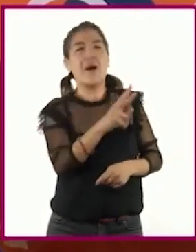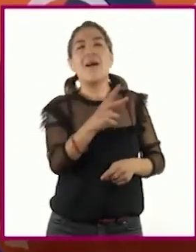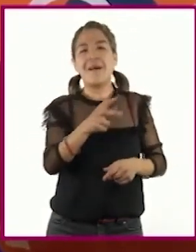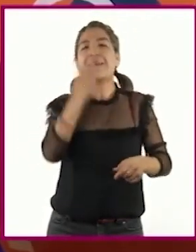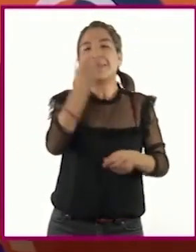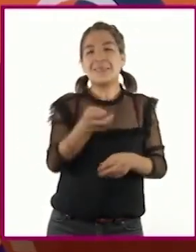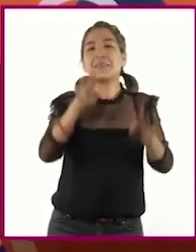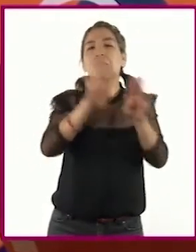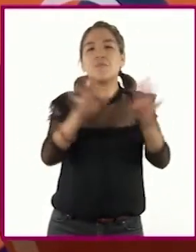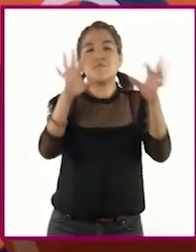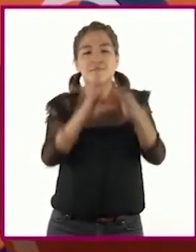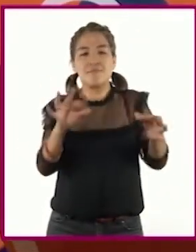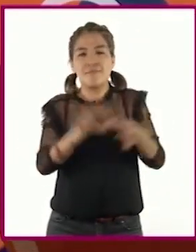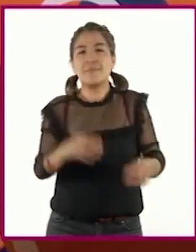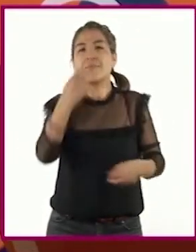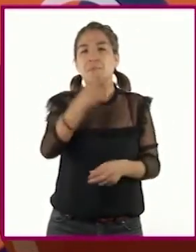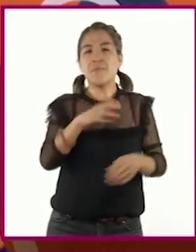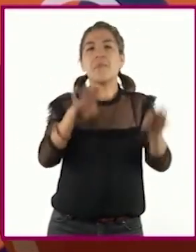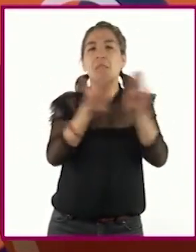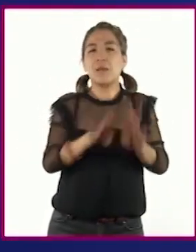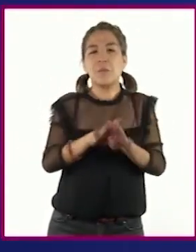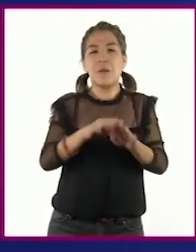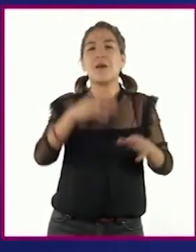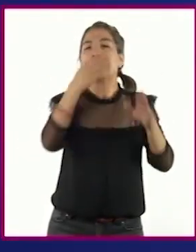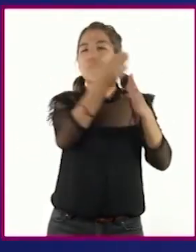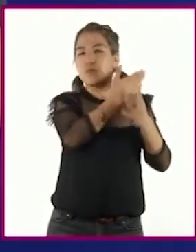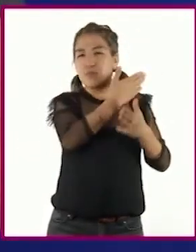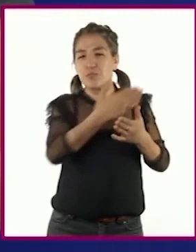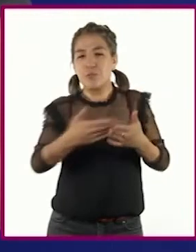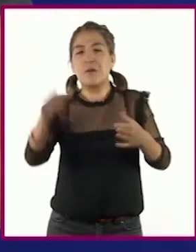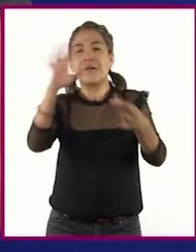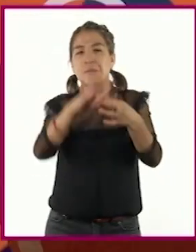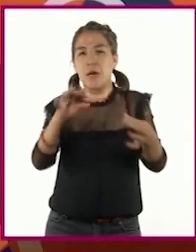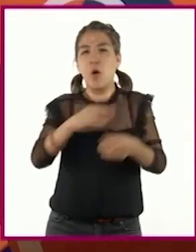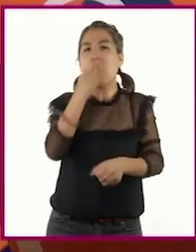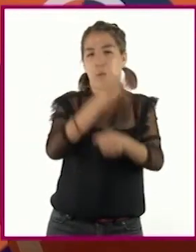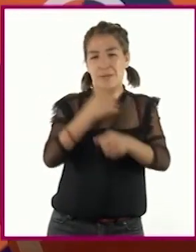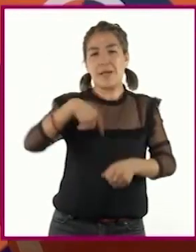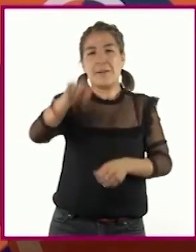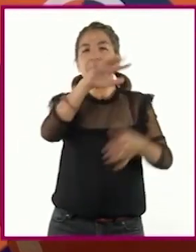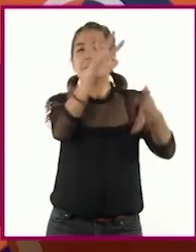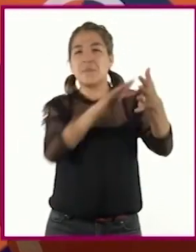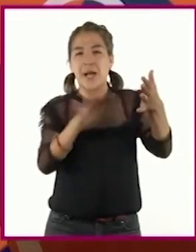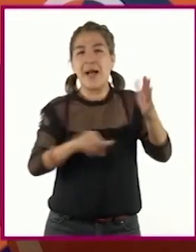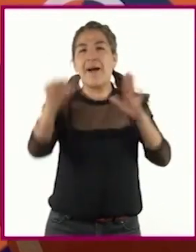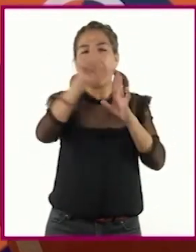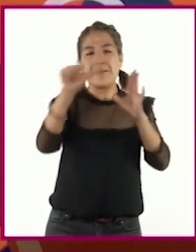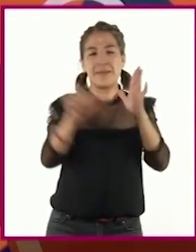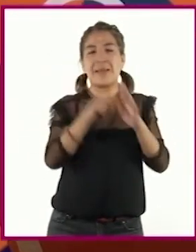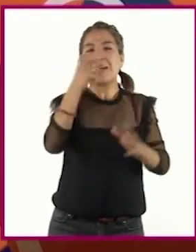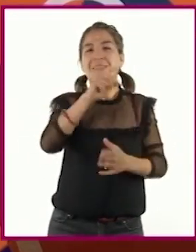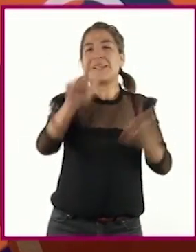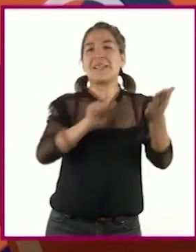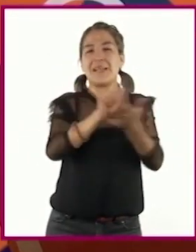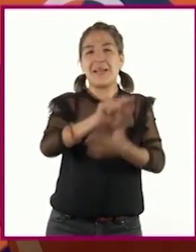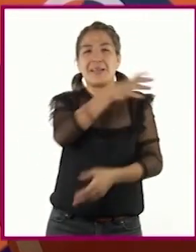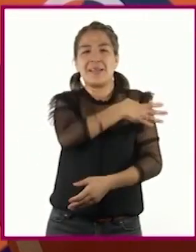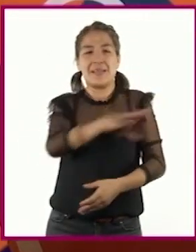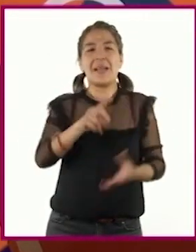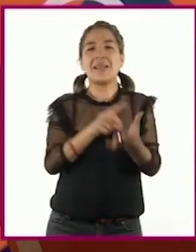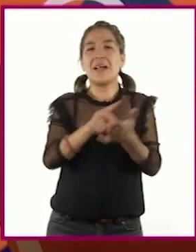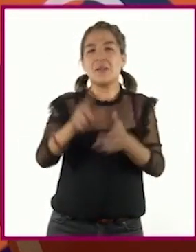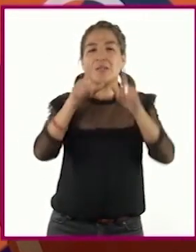el contenido que se ha venido desarrollando. Leamos juntos los siguientes artículos de la Ley General de